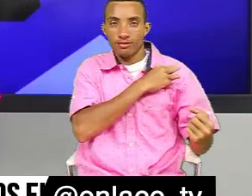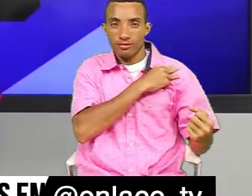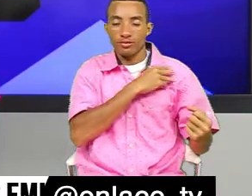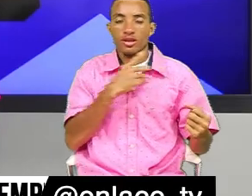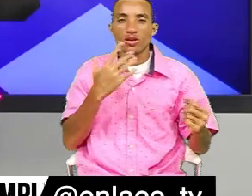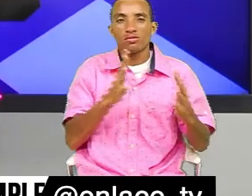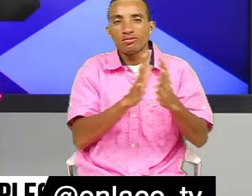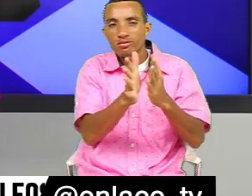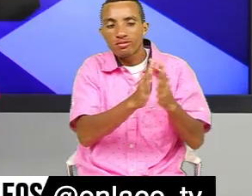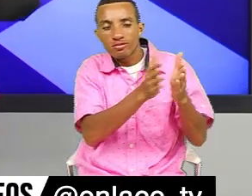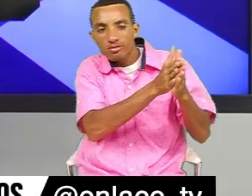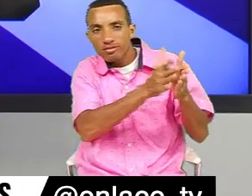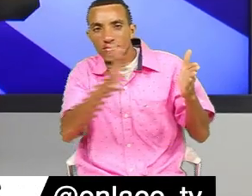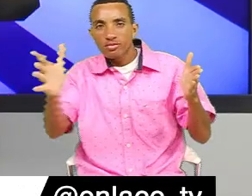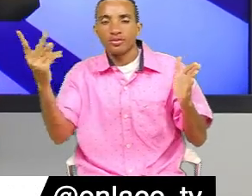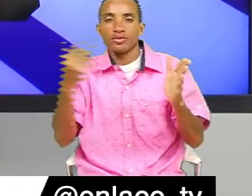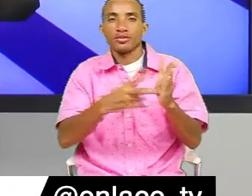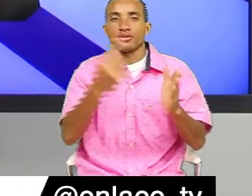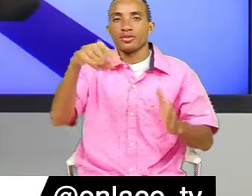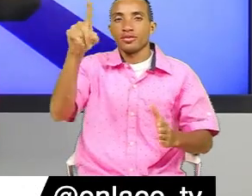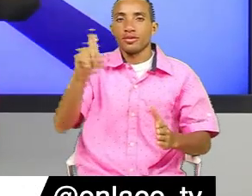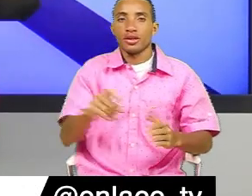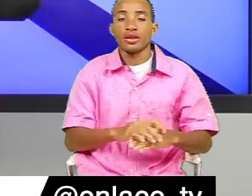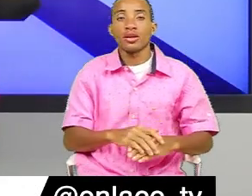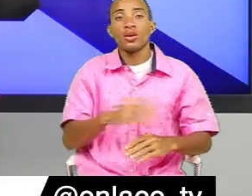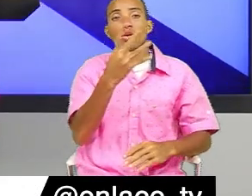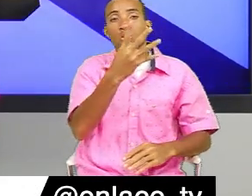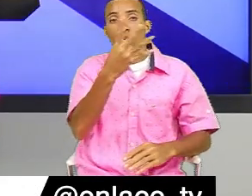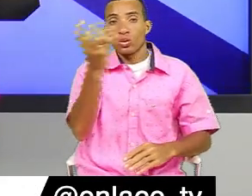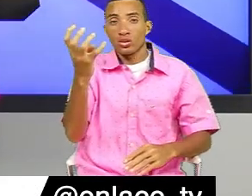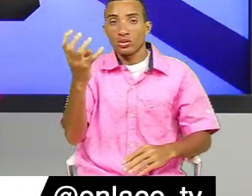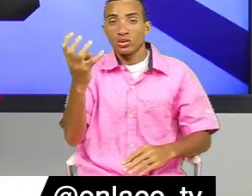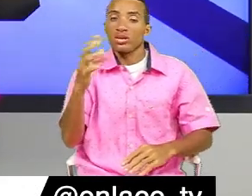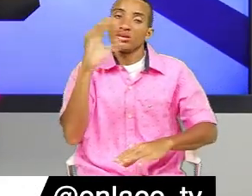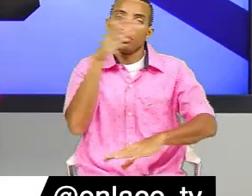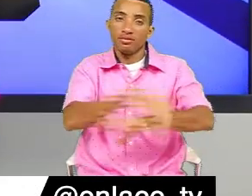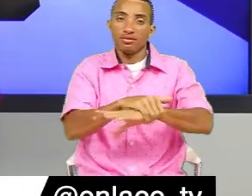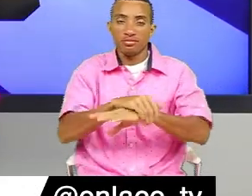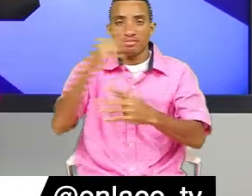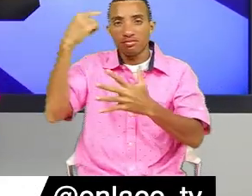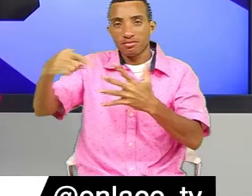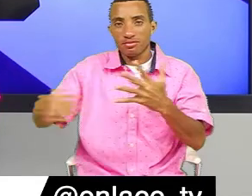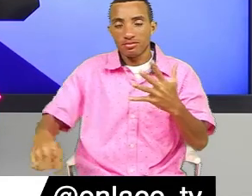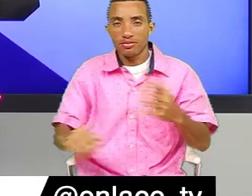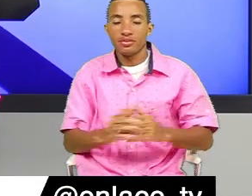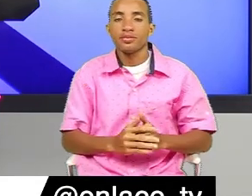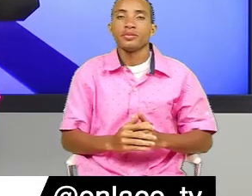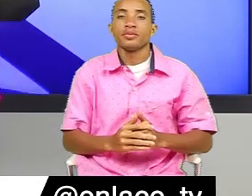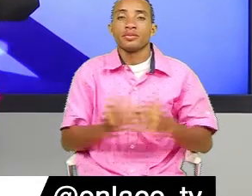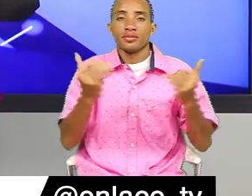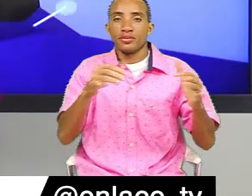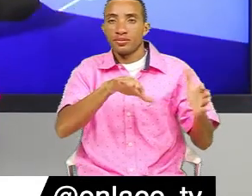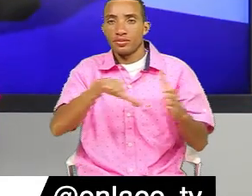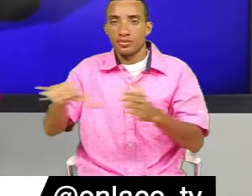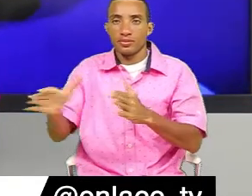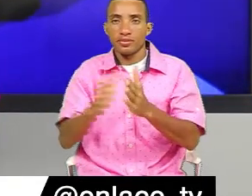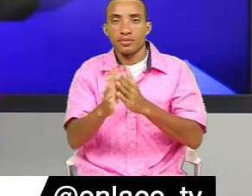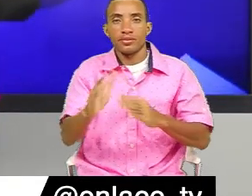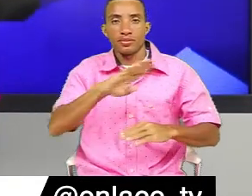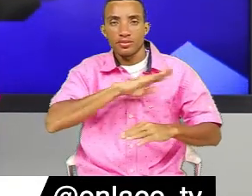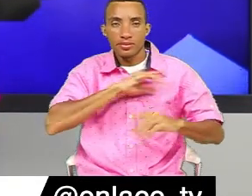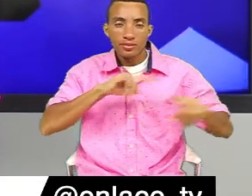año, 419 capturas se han efectuado por parte de las tropas por diferentes delitos. En otra información, la Administración Municipal